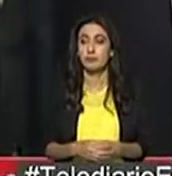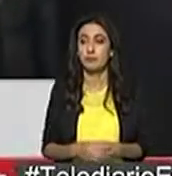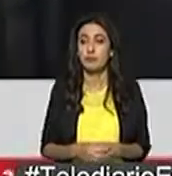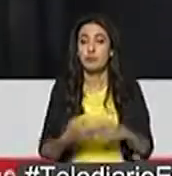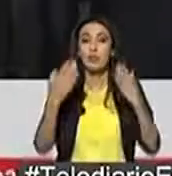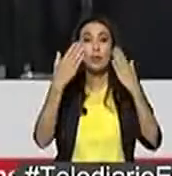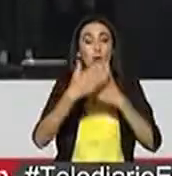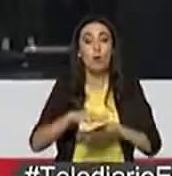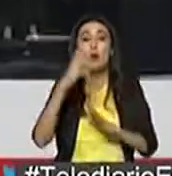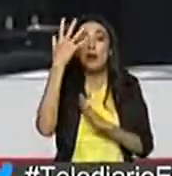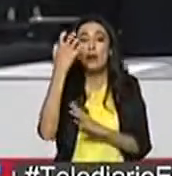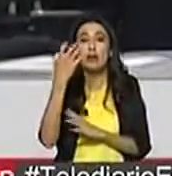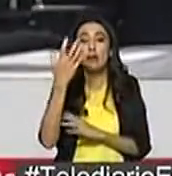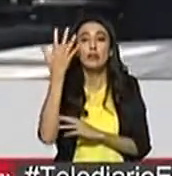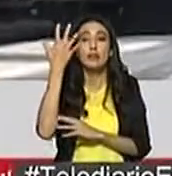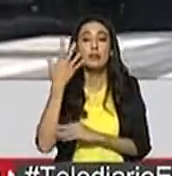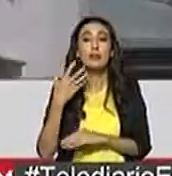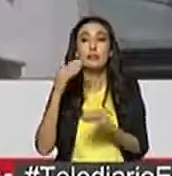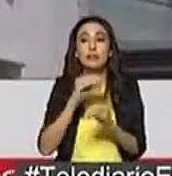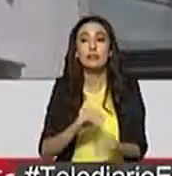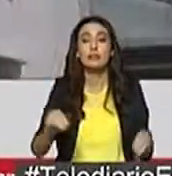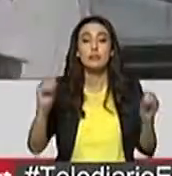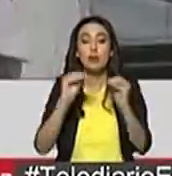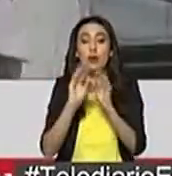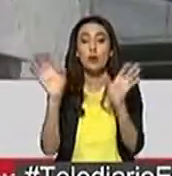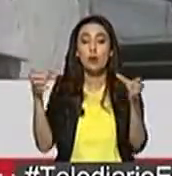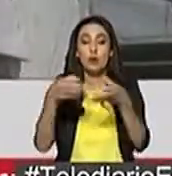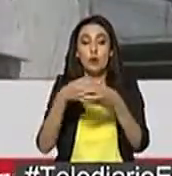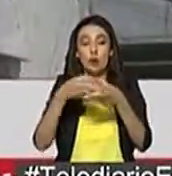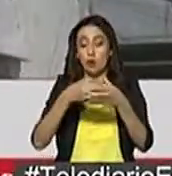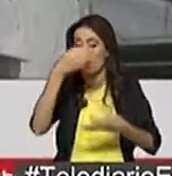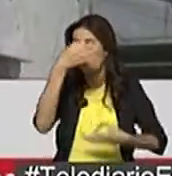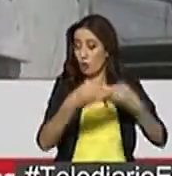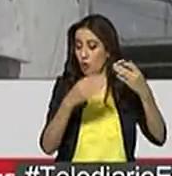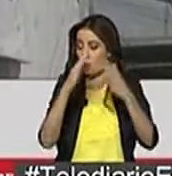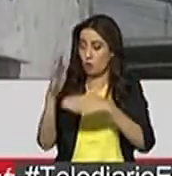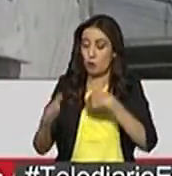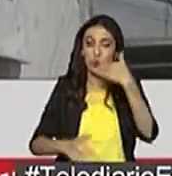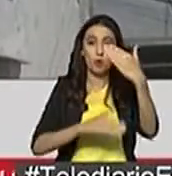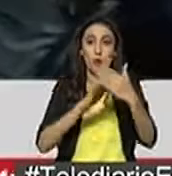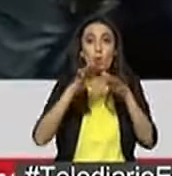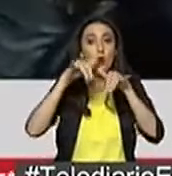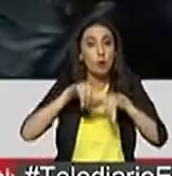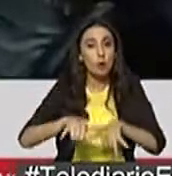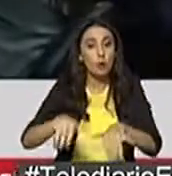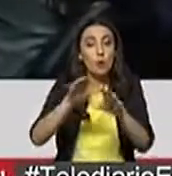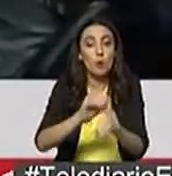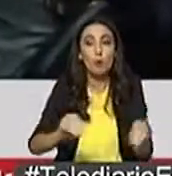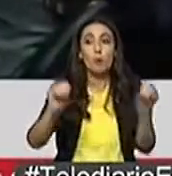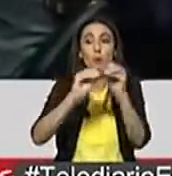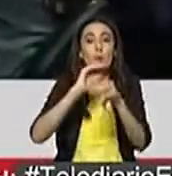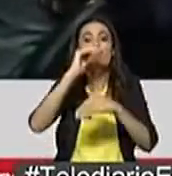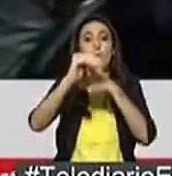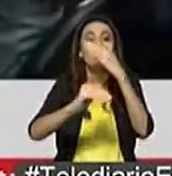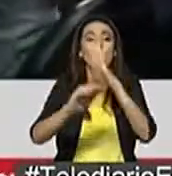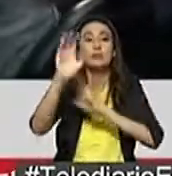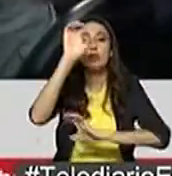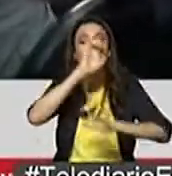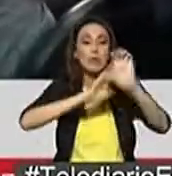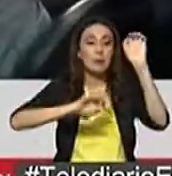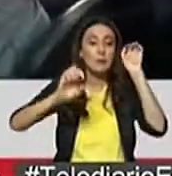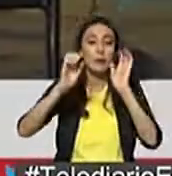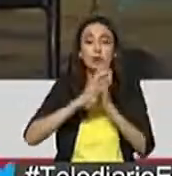el Consejo de la Judicatura reemplazará a los jueces de la Corte Nacional de Justicia que fueron destituidos tras el proceso de evaluación. Con